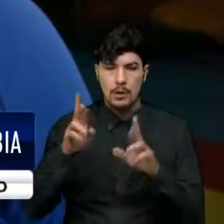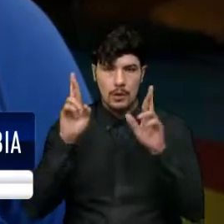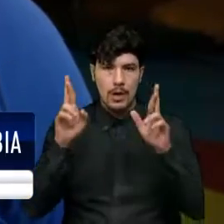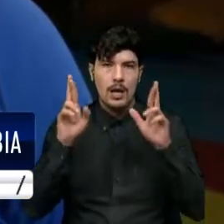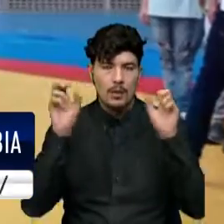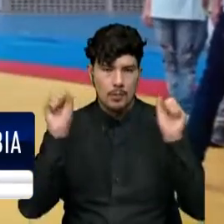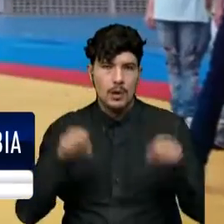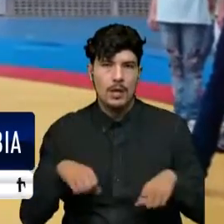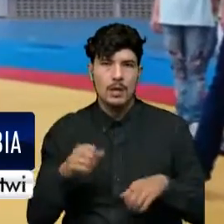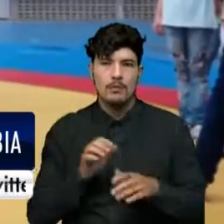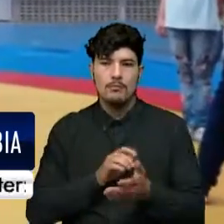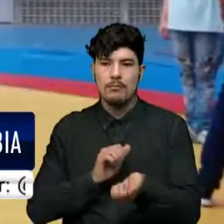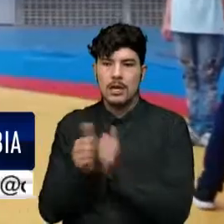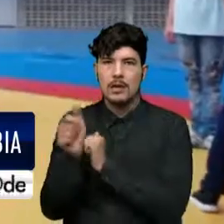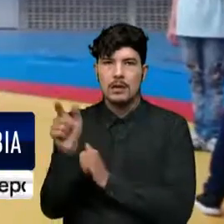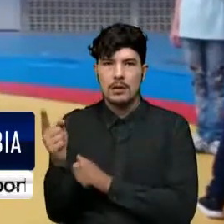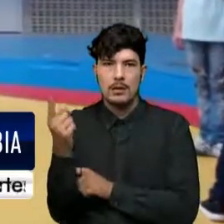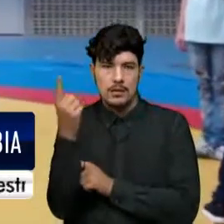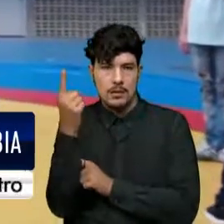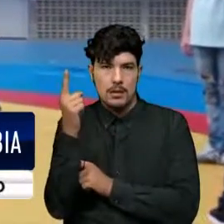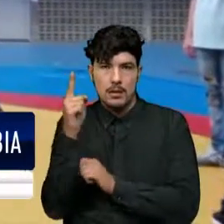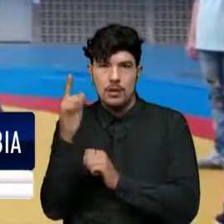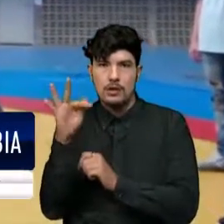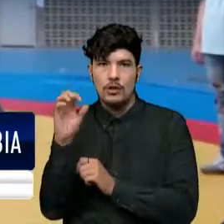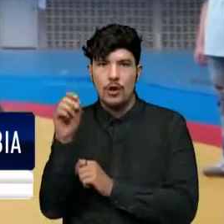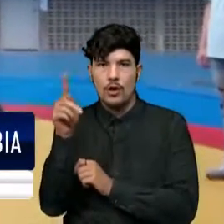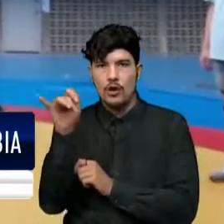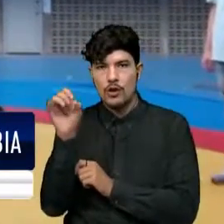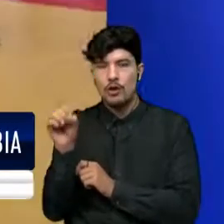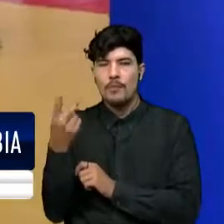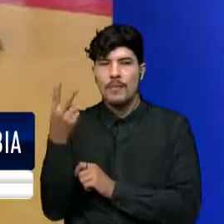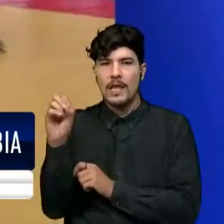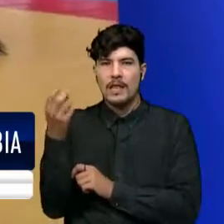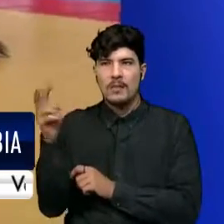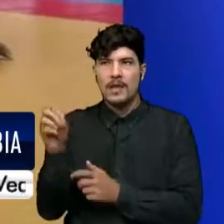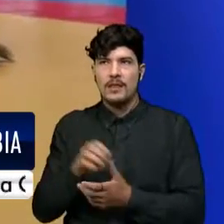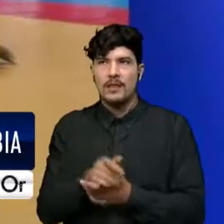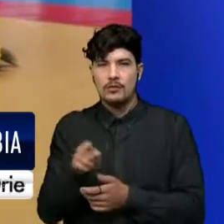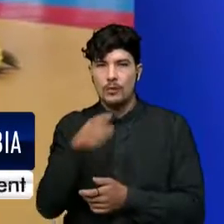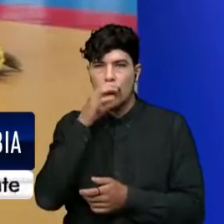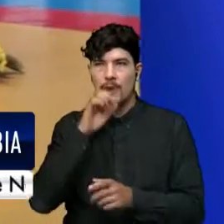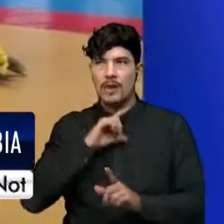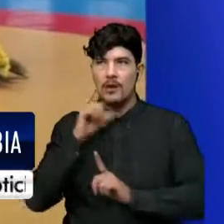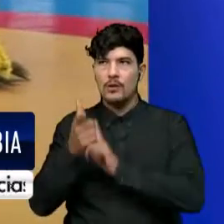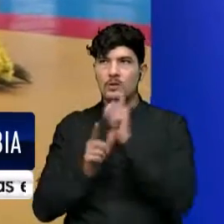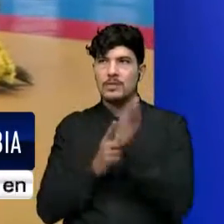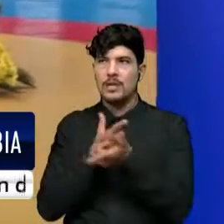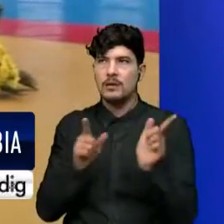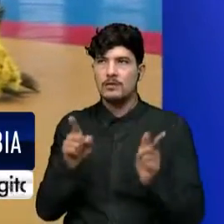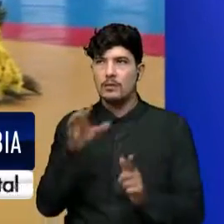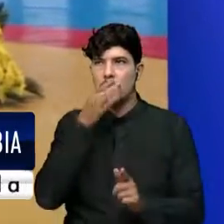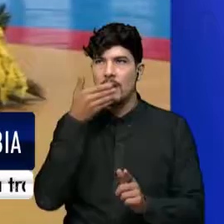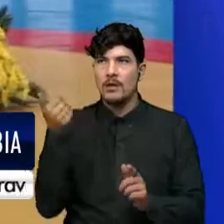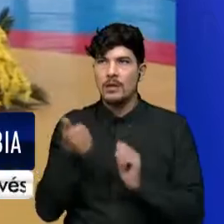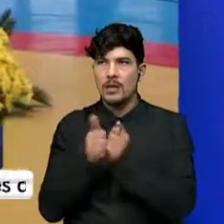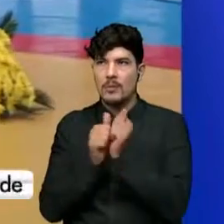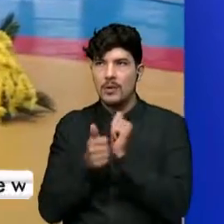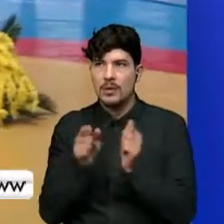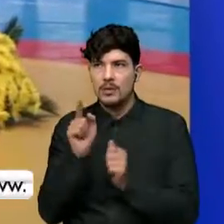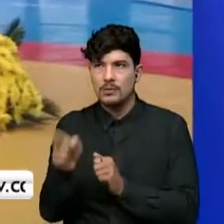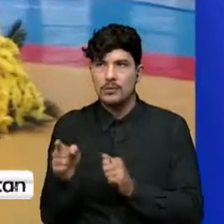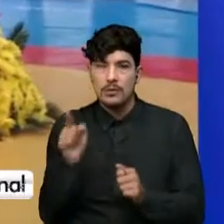2020 el santandereano uber cuero en lucha libre se quedó con el título del mejor deportista del evento en ese certamen